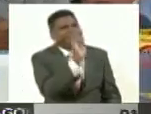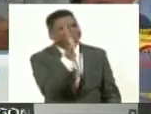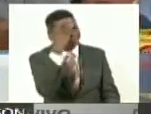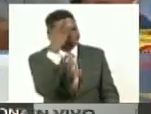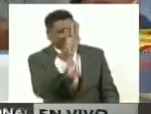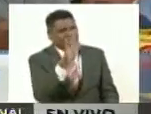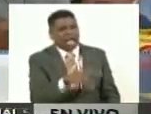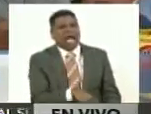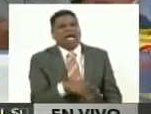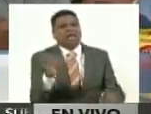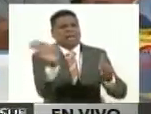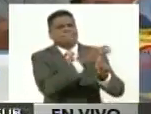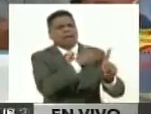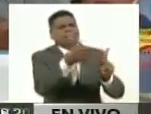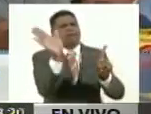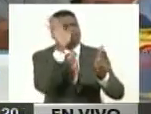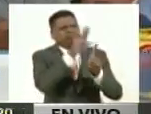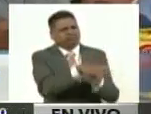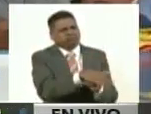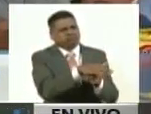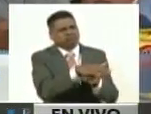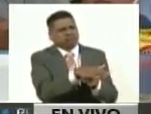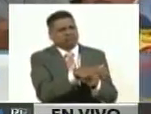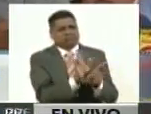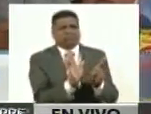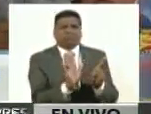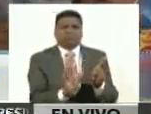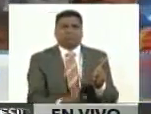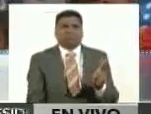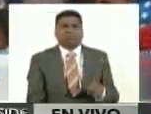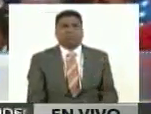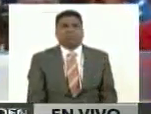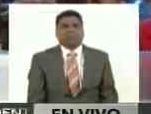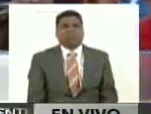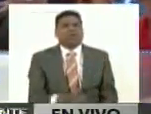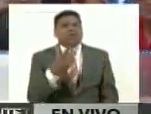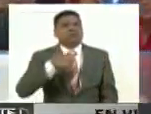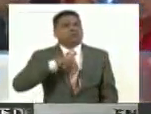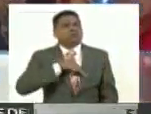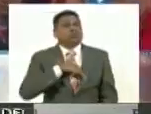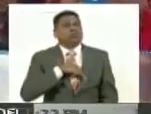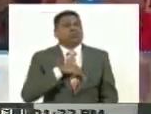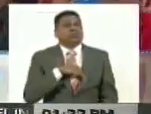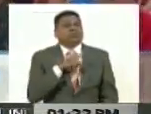Las humillaban, las maltrataban. Y no le chillábamos a nadie.